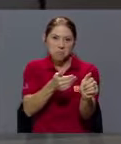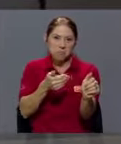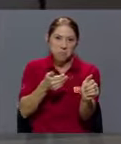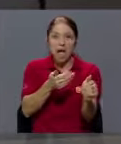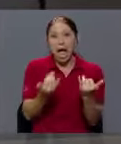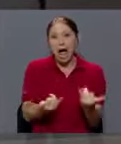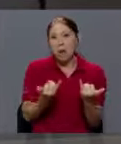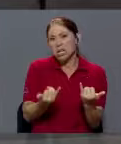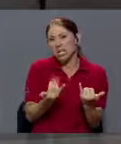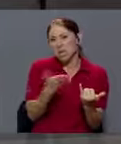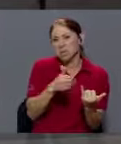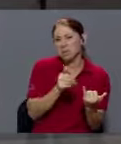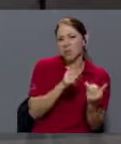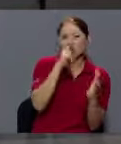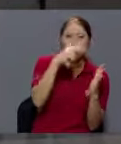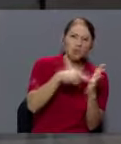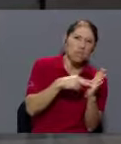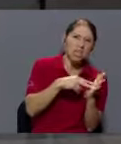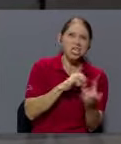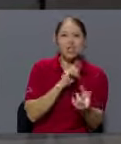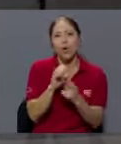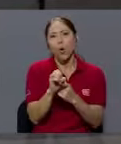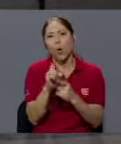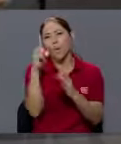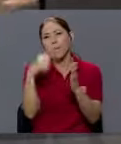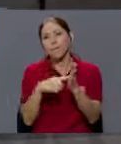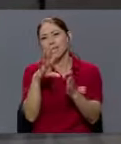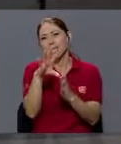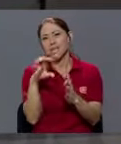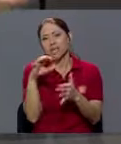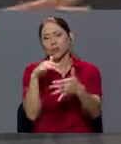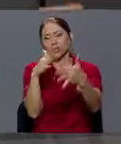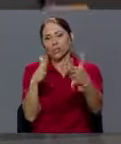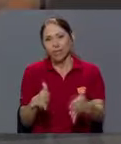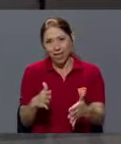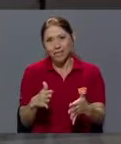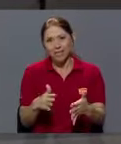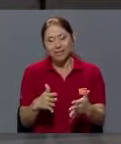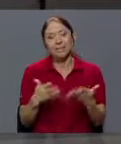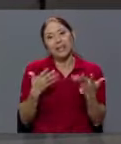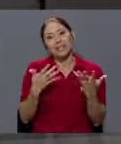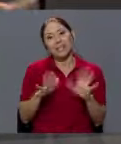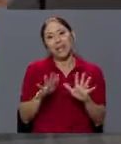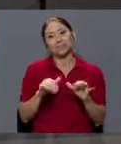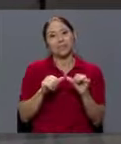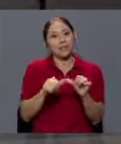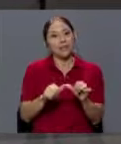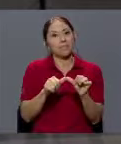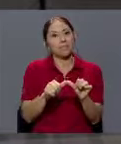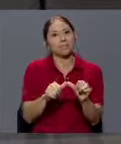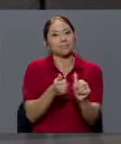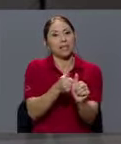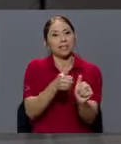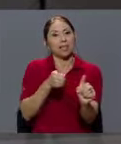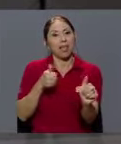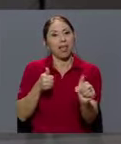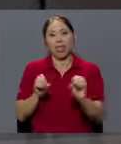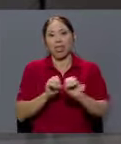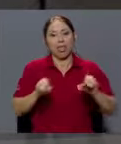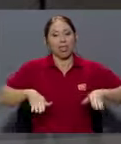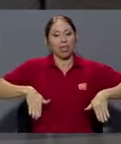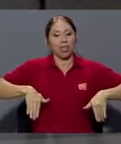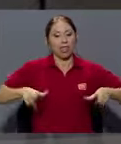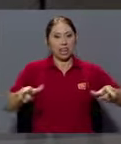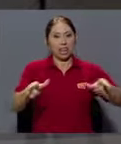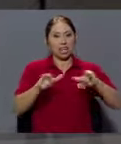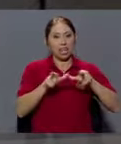Ahorita aproximadamente unos 2.000 a 1.500, 2.000 estudiantes son los que por generación, digámoslo así, se van manteniendo rezagados sin su título